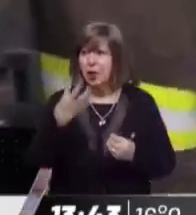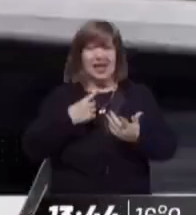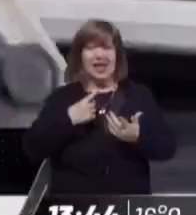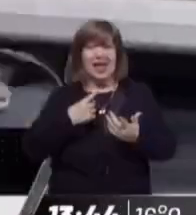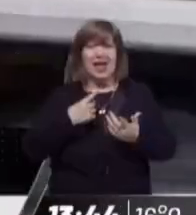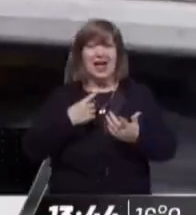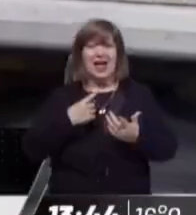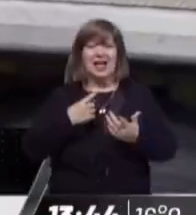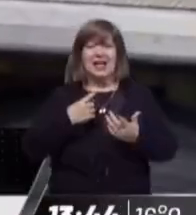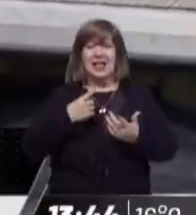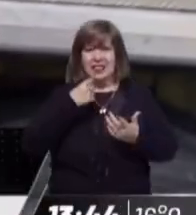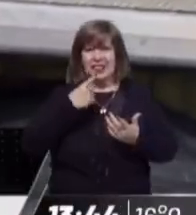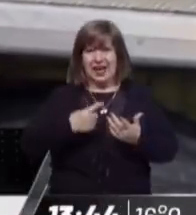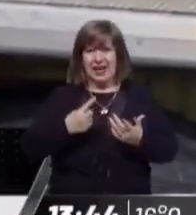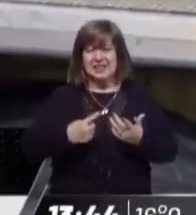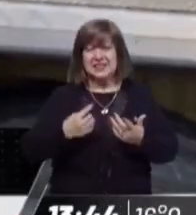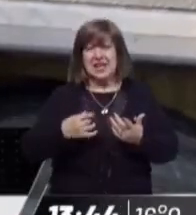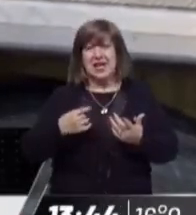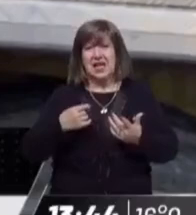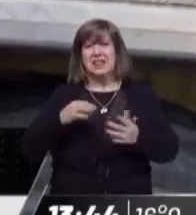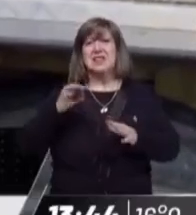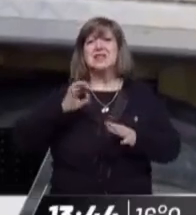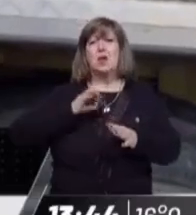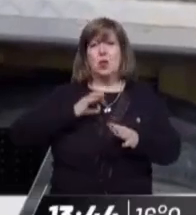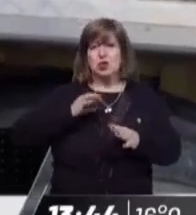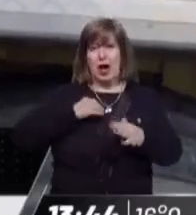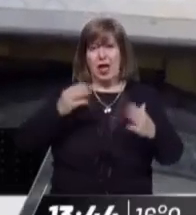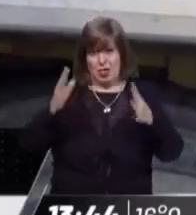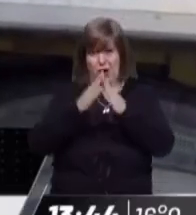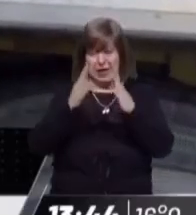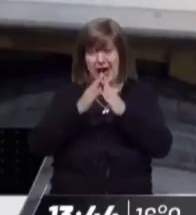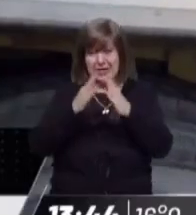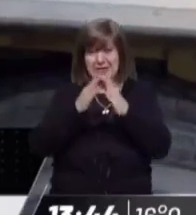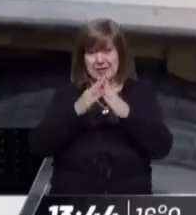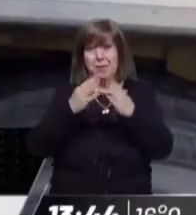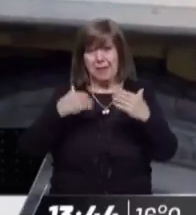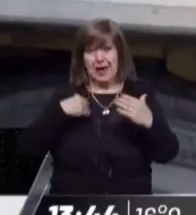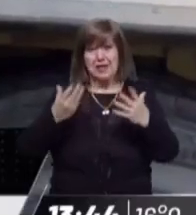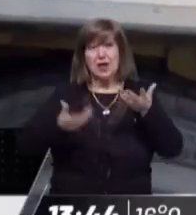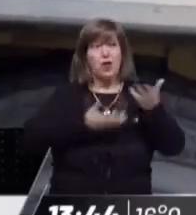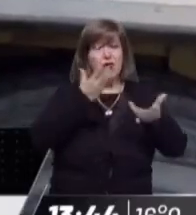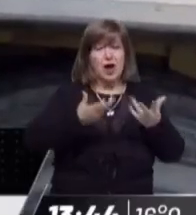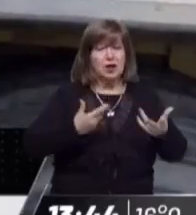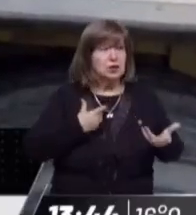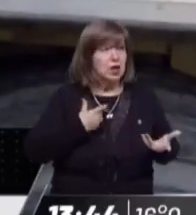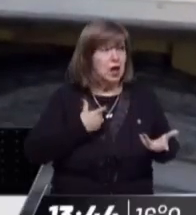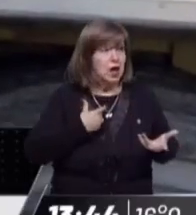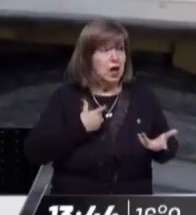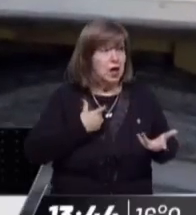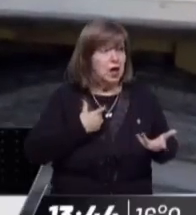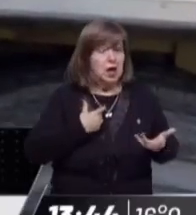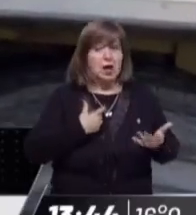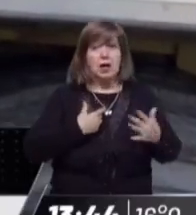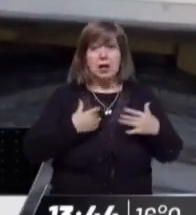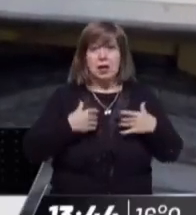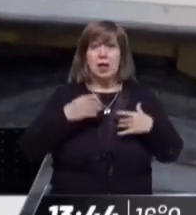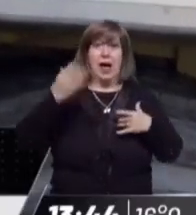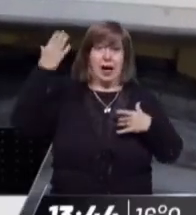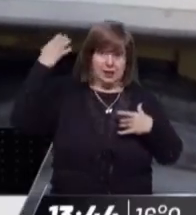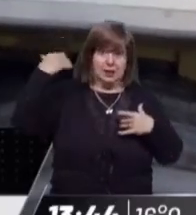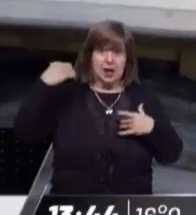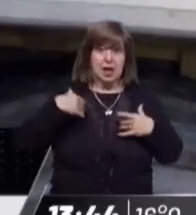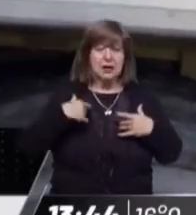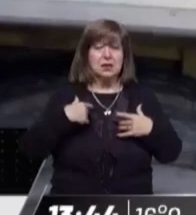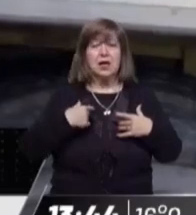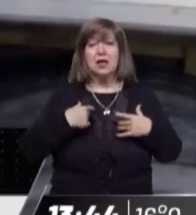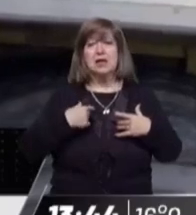todo esto? Sí, no, a mí hace muchos años se me prendió fuego la casa una parte y sé lo que se siente. Entonces, nosotros tratamos de llegar